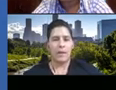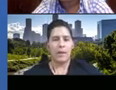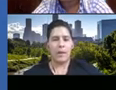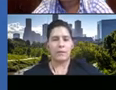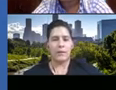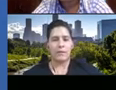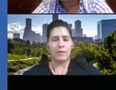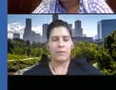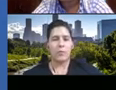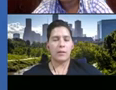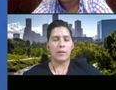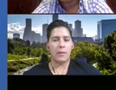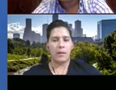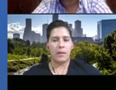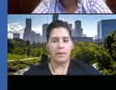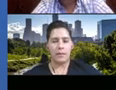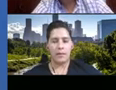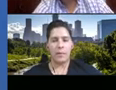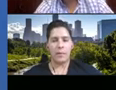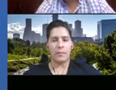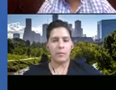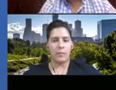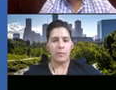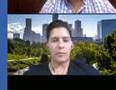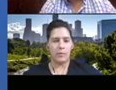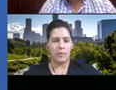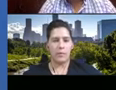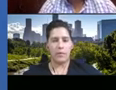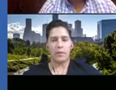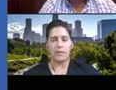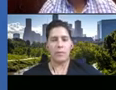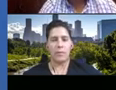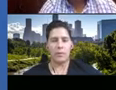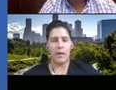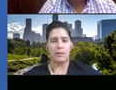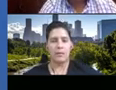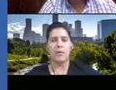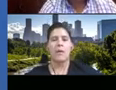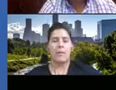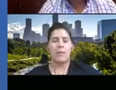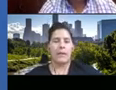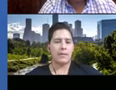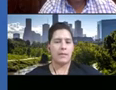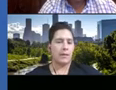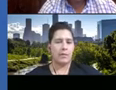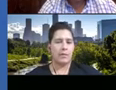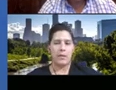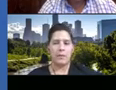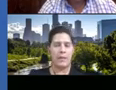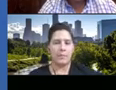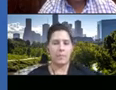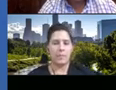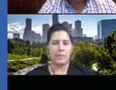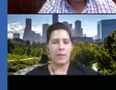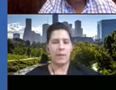es muy rentable irse con la familia y tomar un crucero desde el puerto de Galveston. Platicarles que tenemos 3 principales navieras,